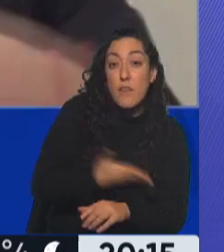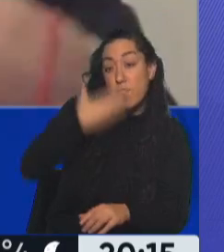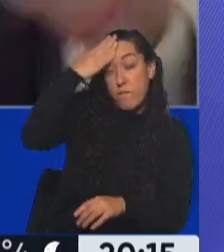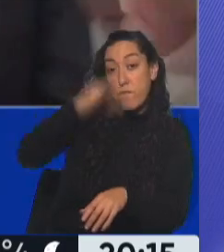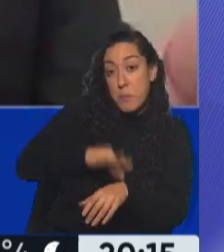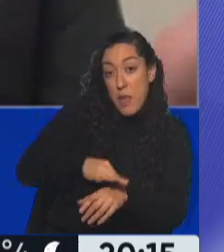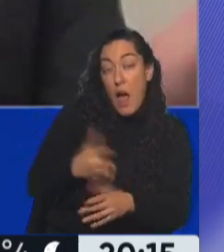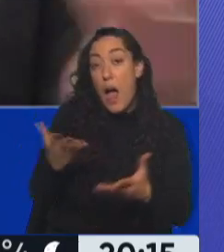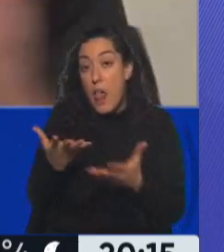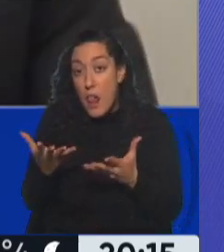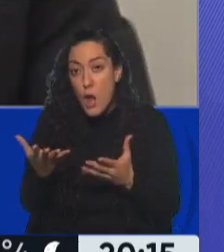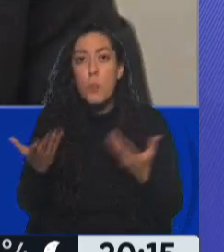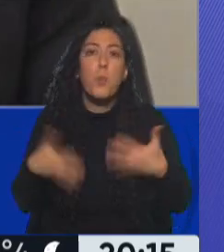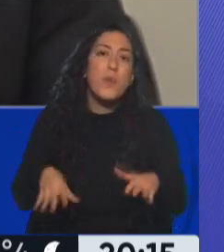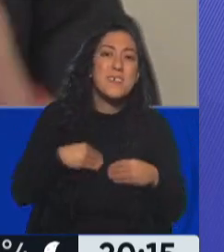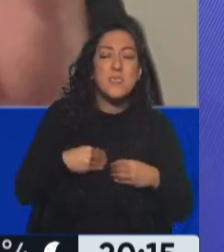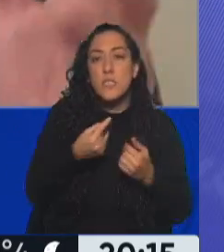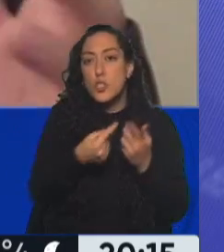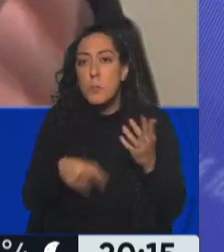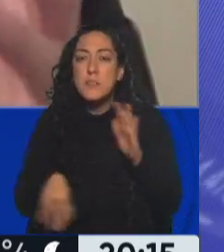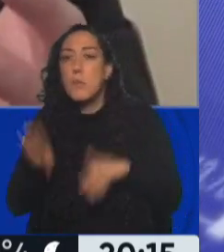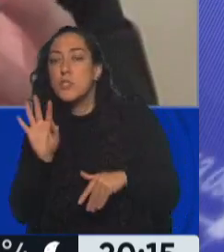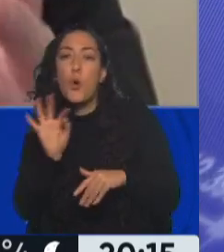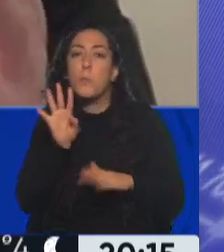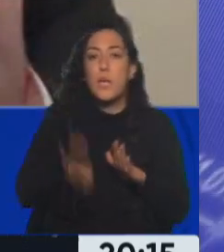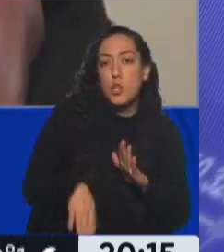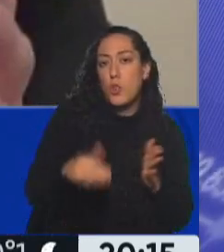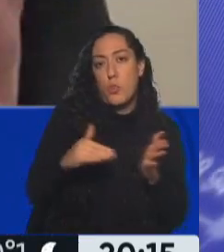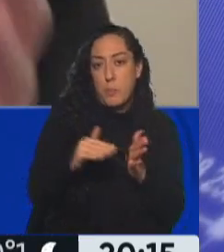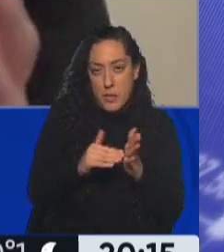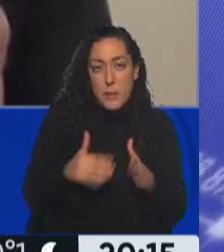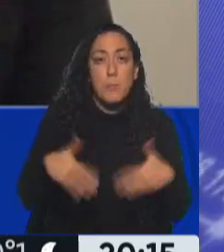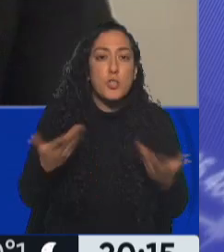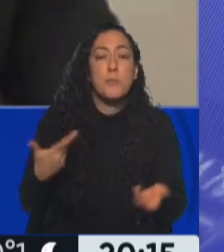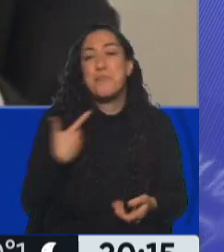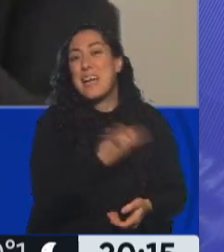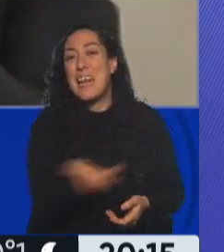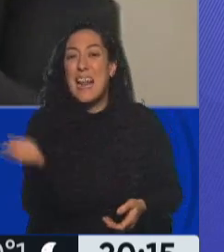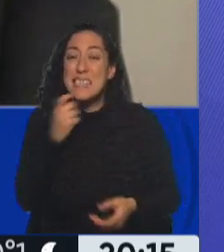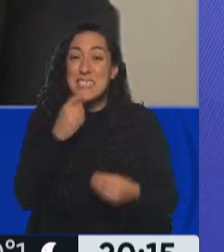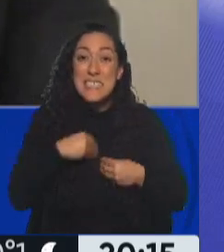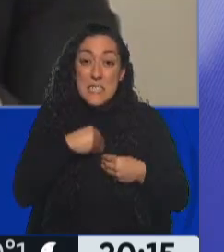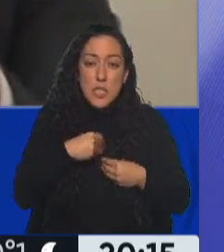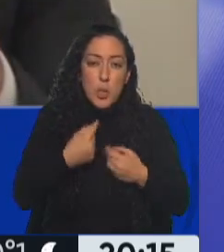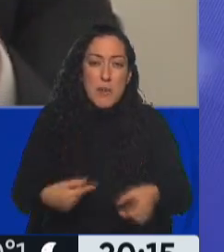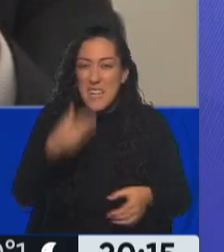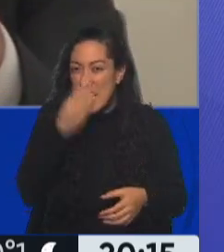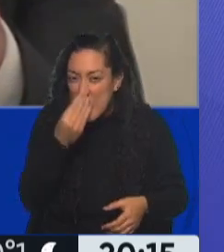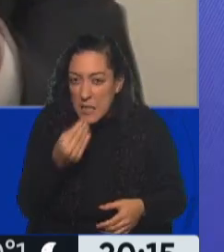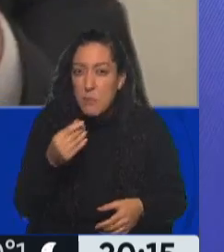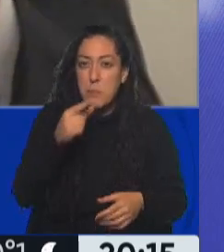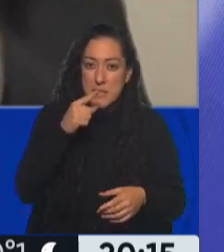tenga más o menos sintomatología. Por eso, como premisa general, frente a síntomas, por más que parezcan de la gripe, por más